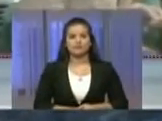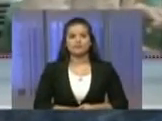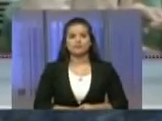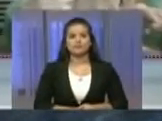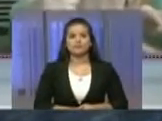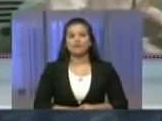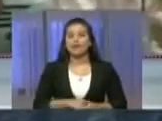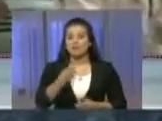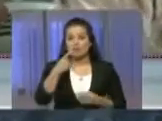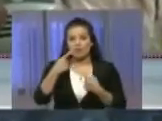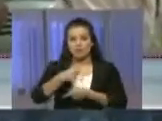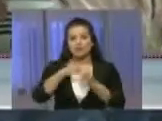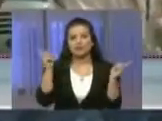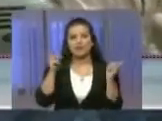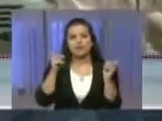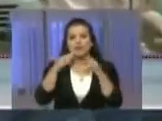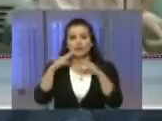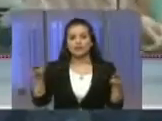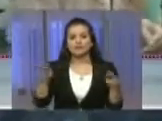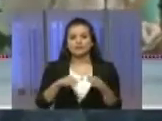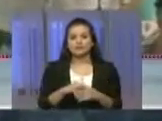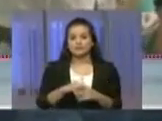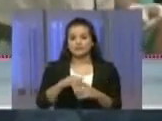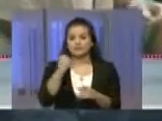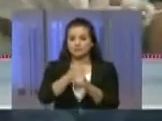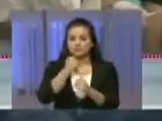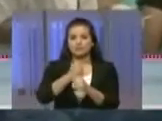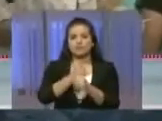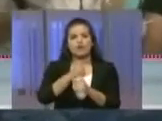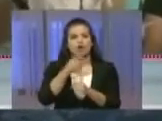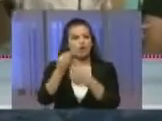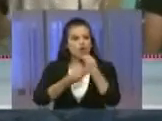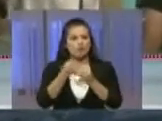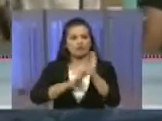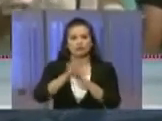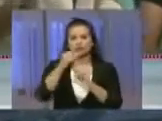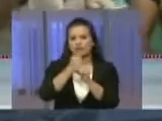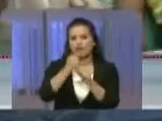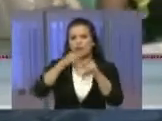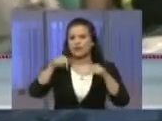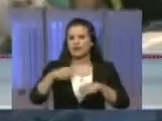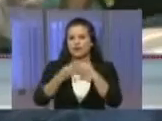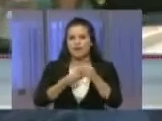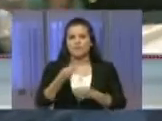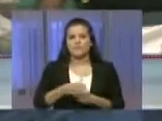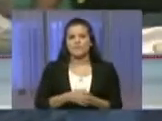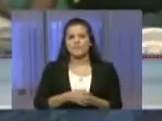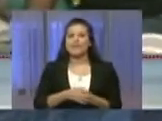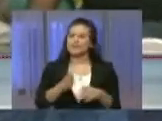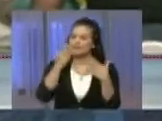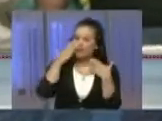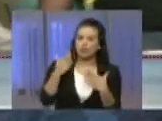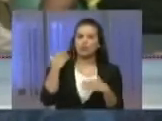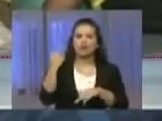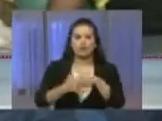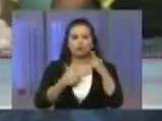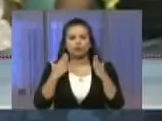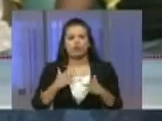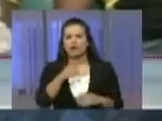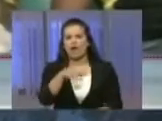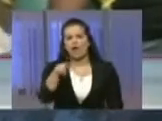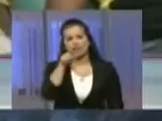noches que te está viendo tu trabajo cómo te desarrollas tu trabajo aquí Bueno un saludo revolucionario a usted